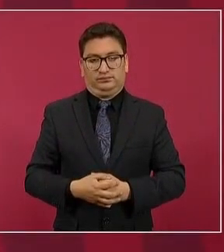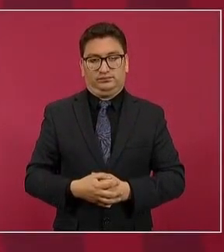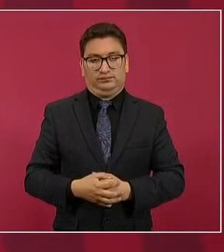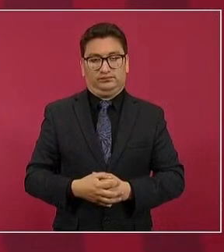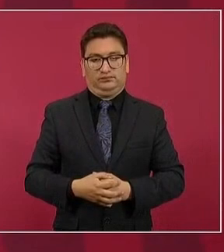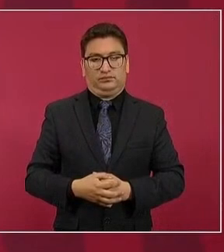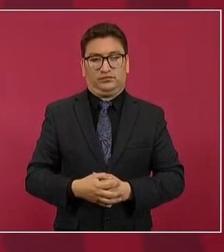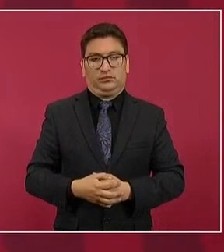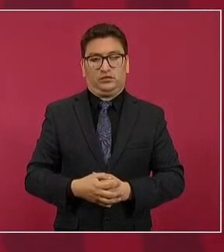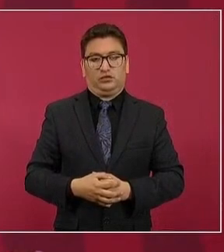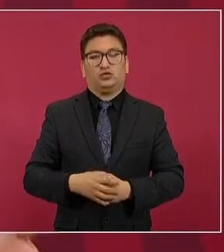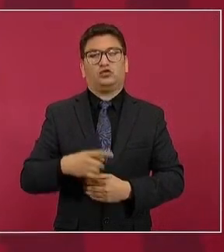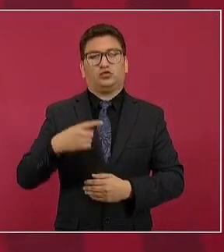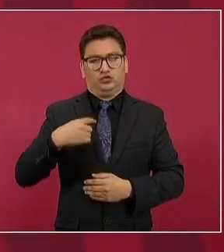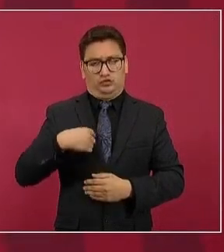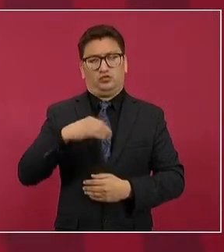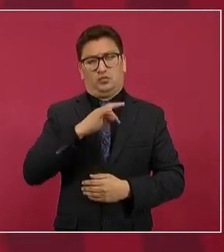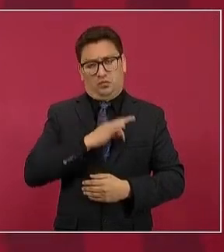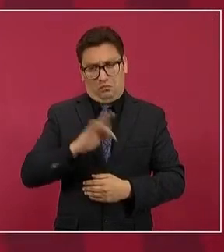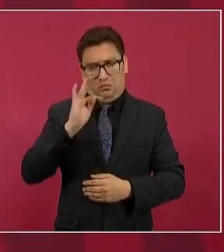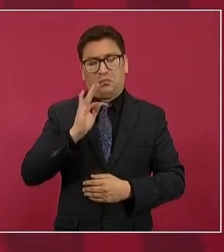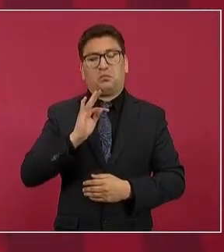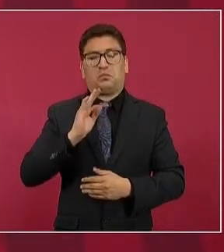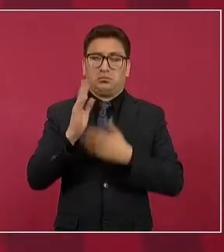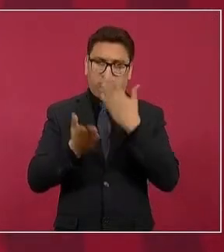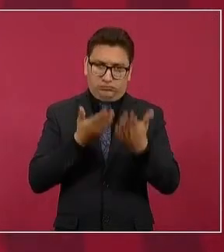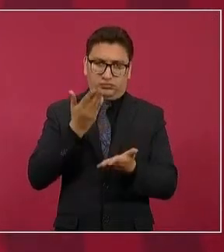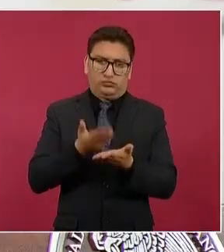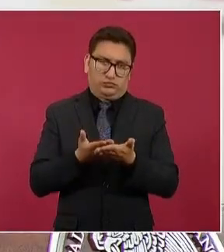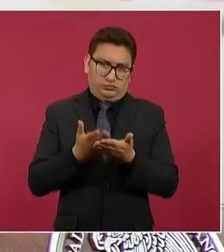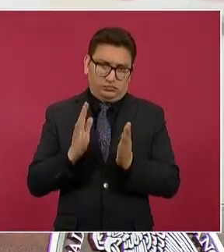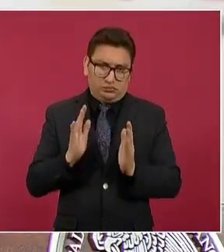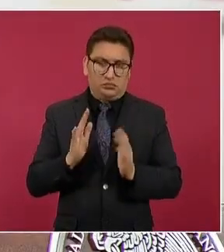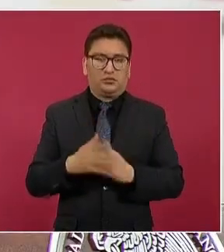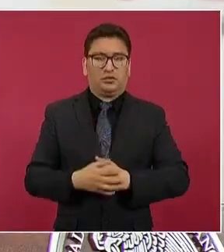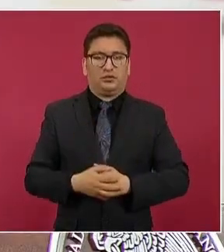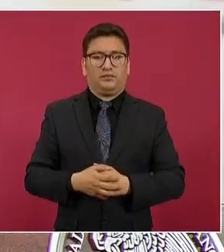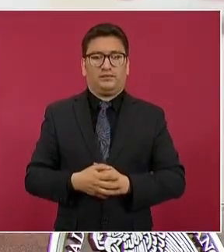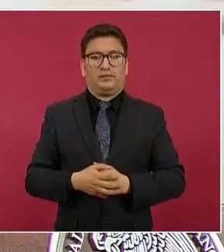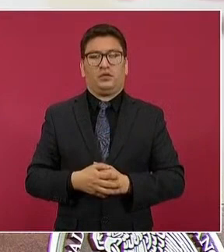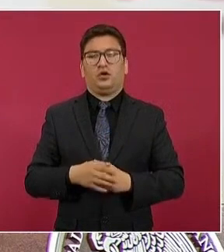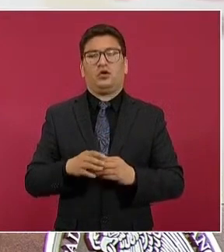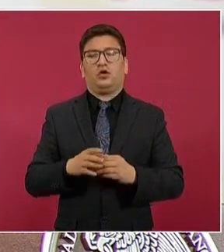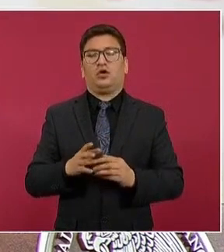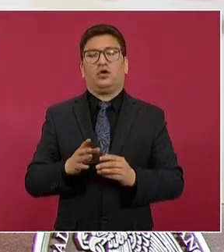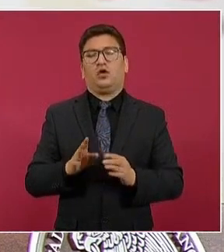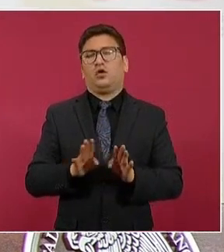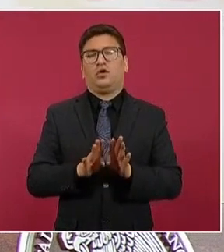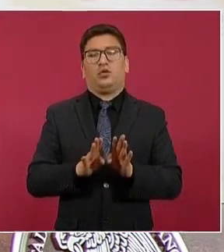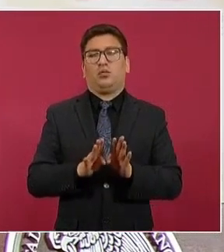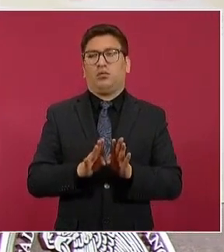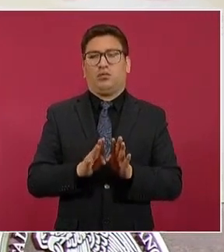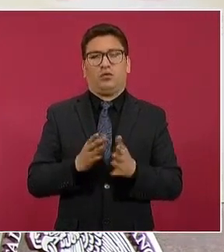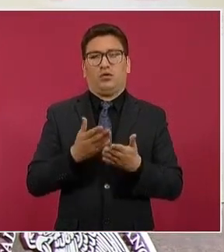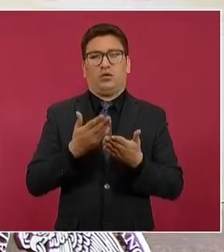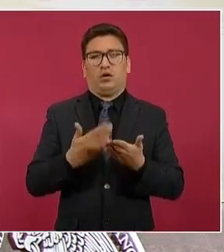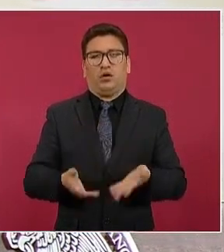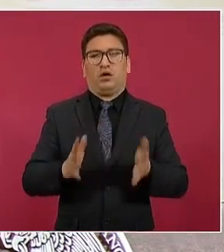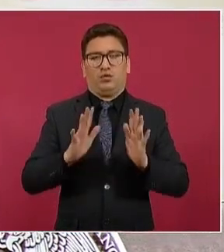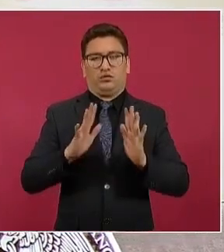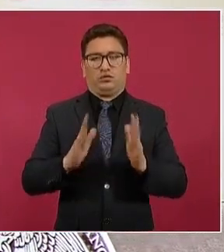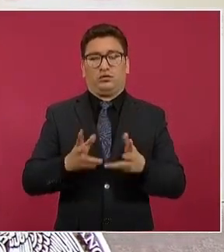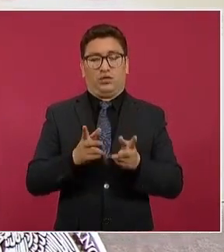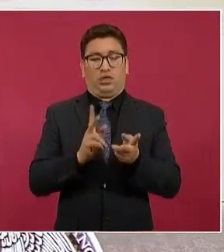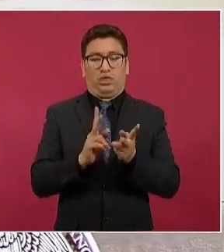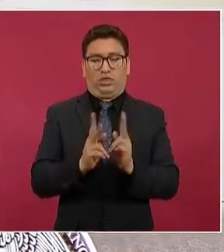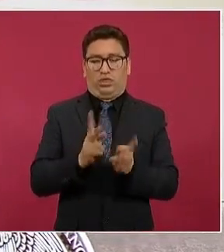puedo proponer, como ya no tenemos afortunadamente mucho que